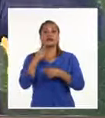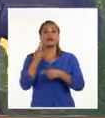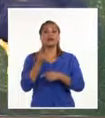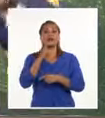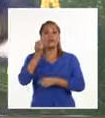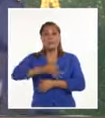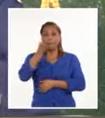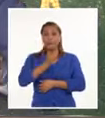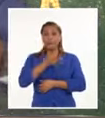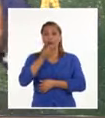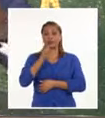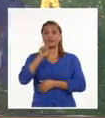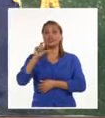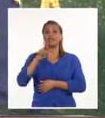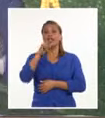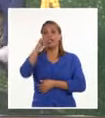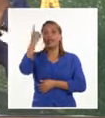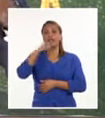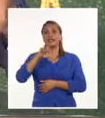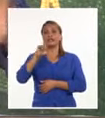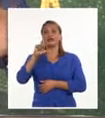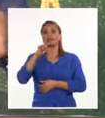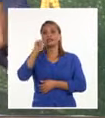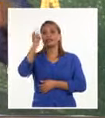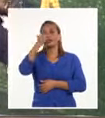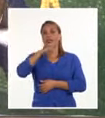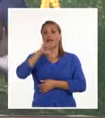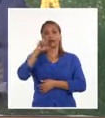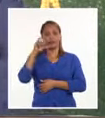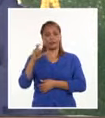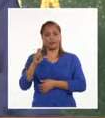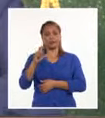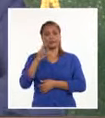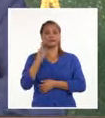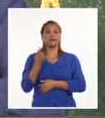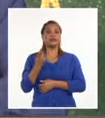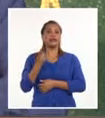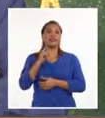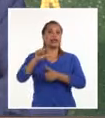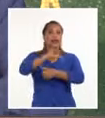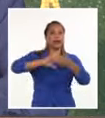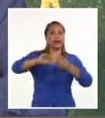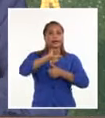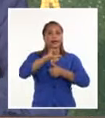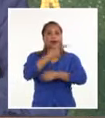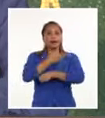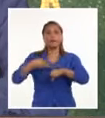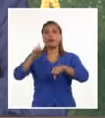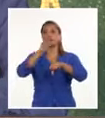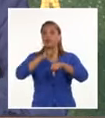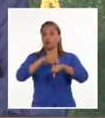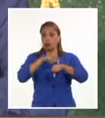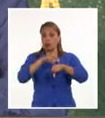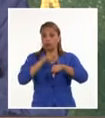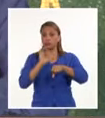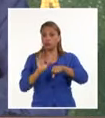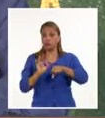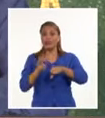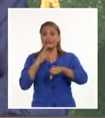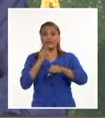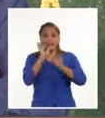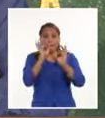la CELAC, el carácter latinoamericano y caribeño de Puerto Rico. Y en el